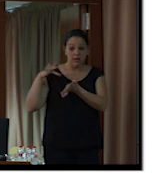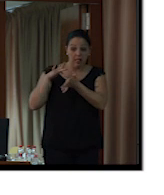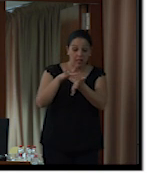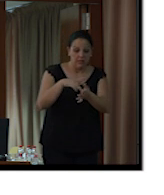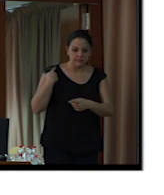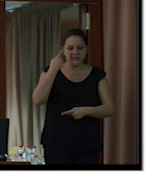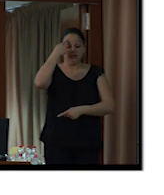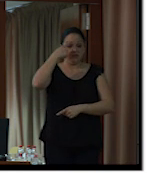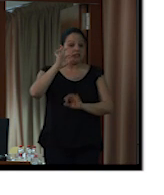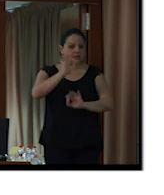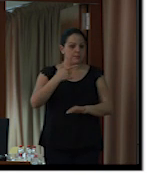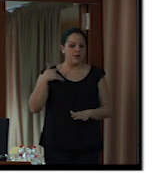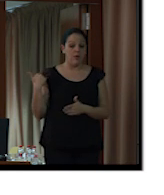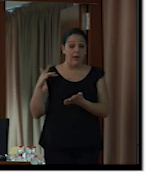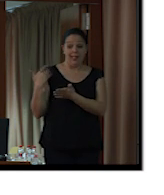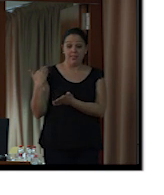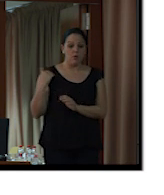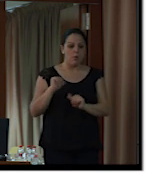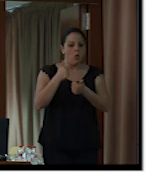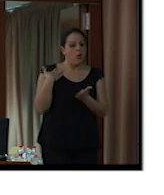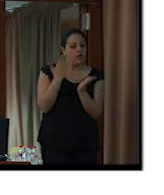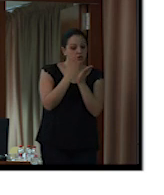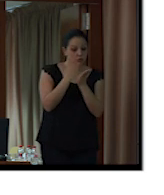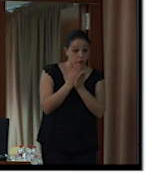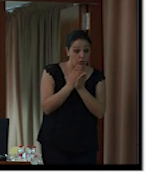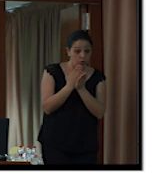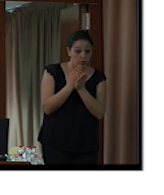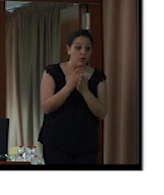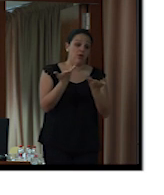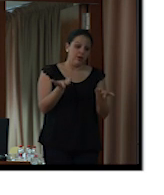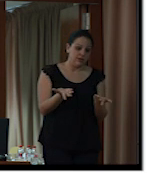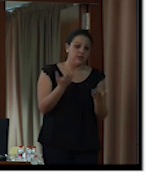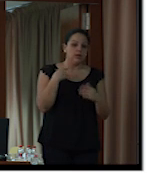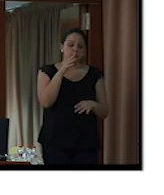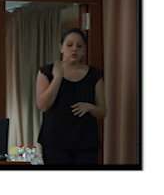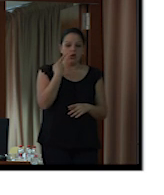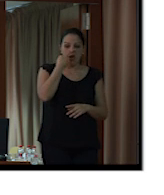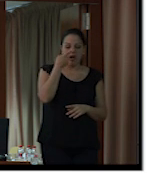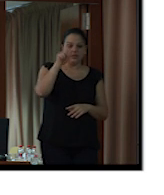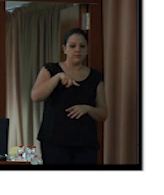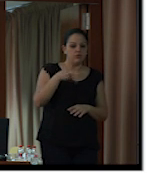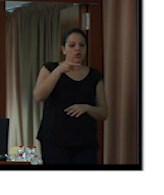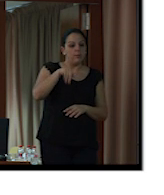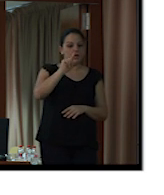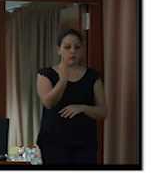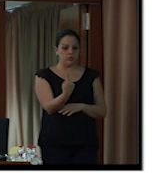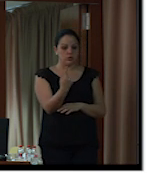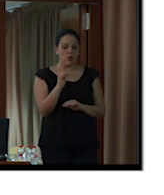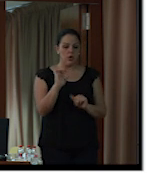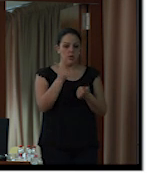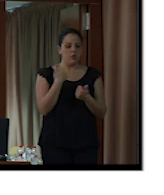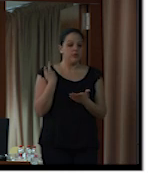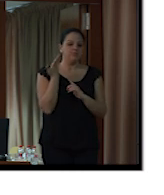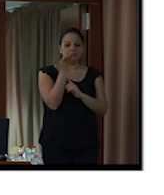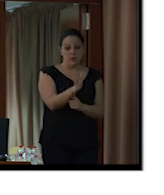estudiar. Y ya en el año 2001, Moldovsky ya lo propuso cambiar la denominación